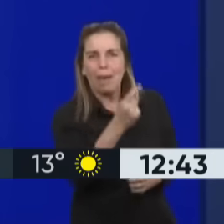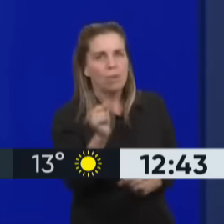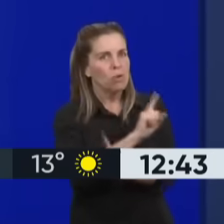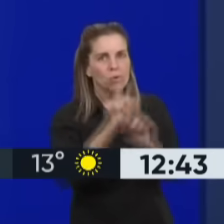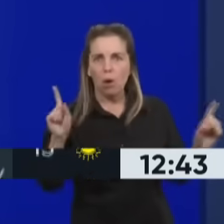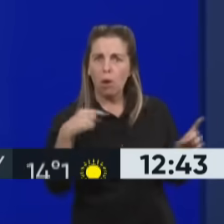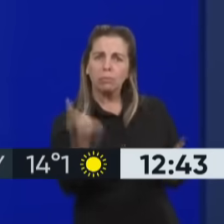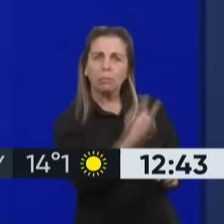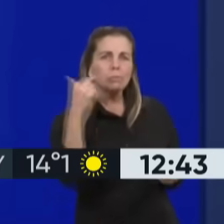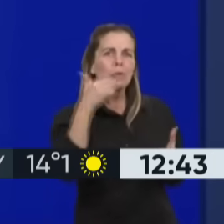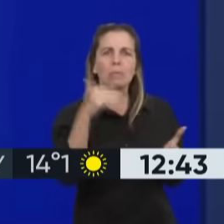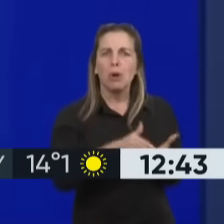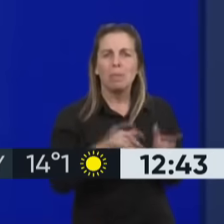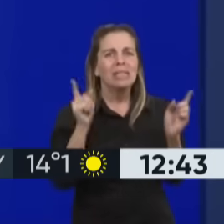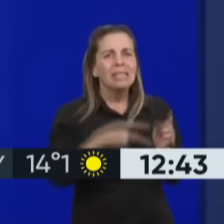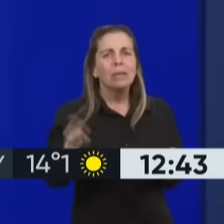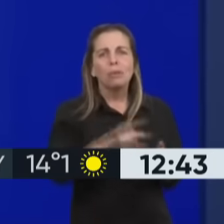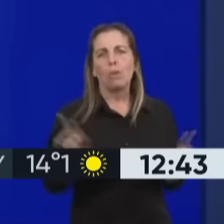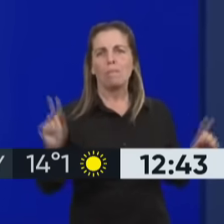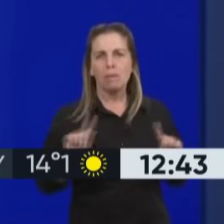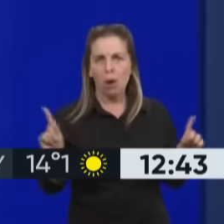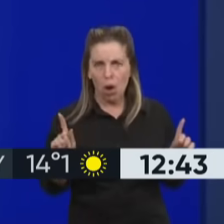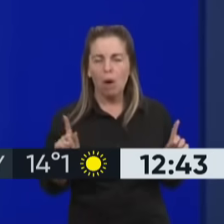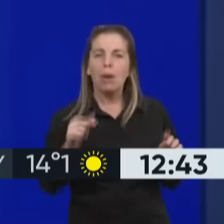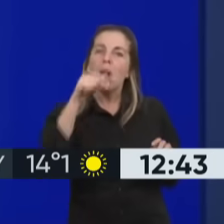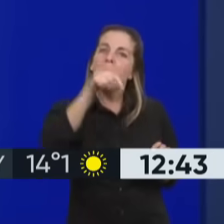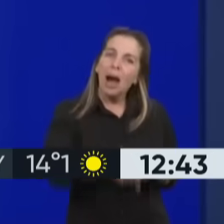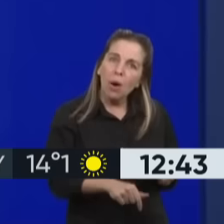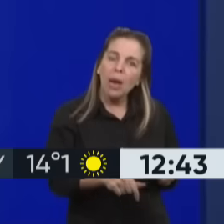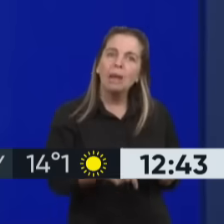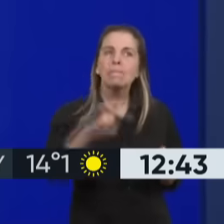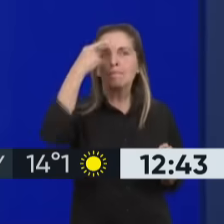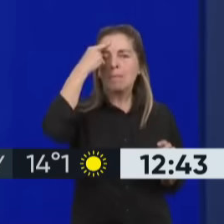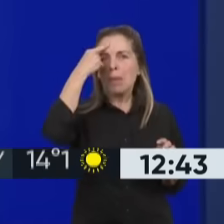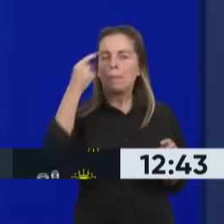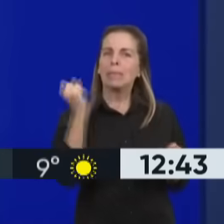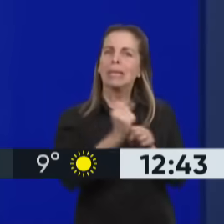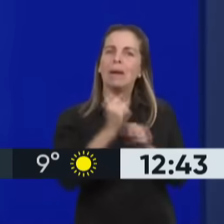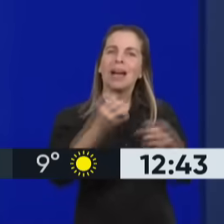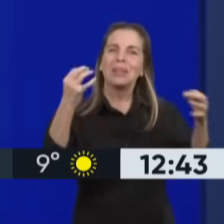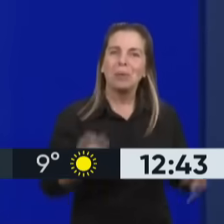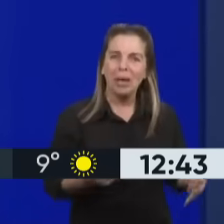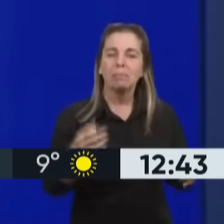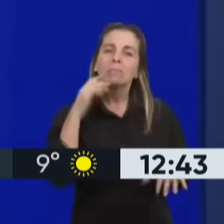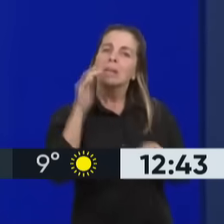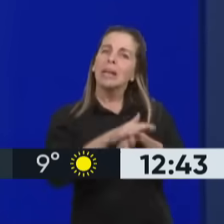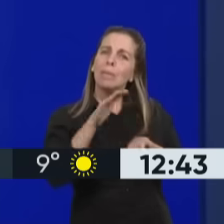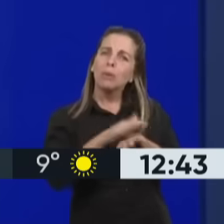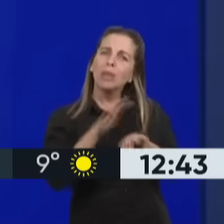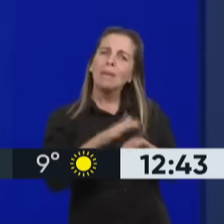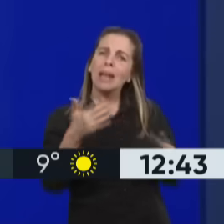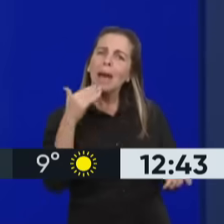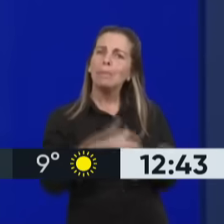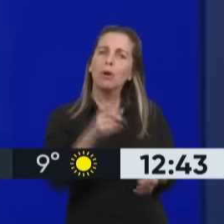No prometía hacer más de lo mismo que nos arruinó, pero ahora haciéndolo bien. El compromiso con la sociedad no fue hacer las cosas